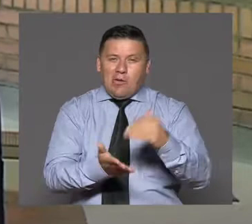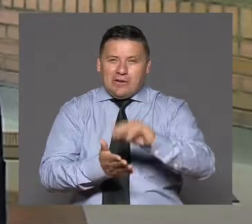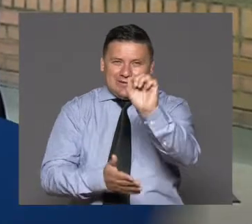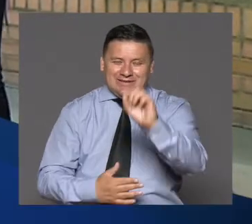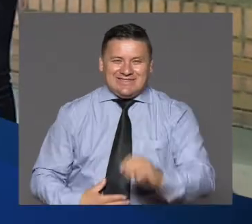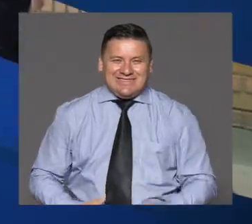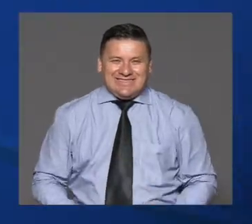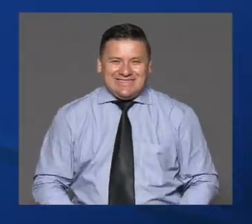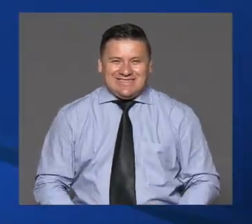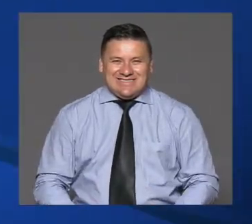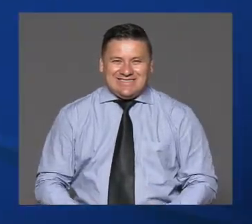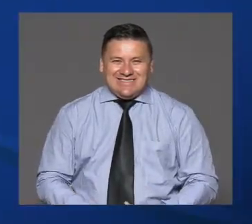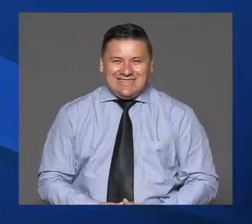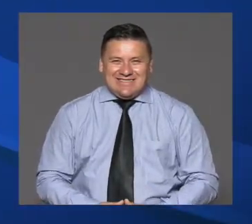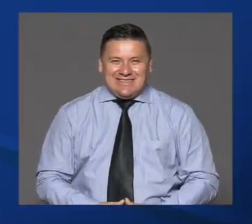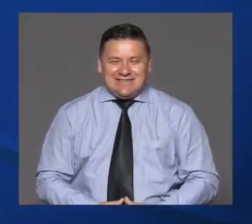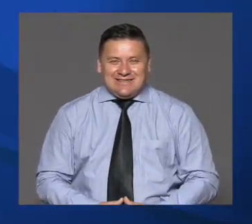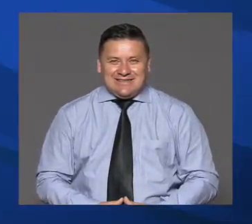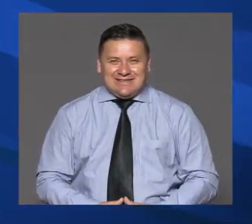volvemos.